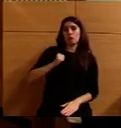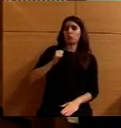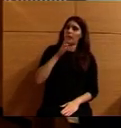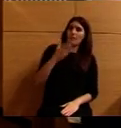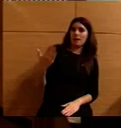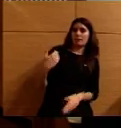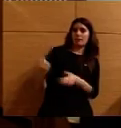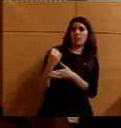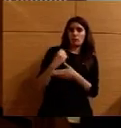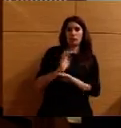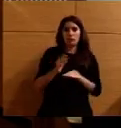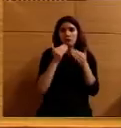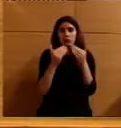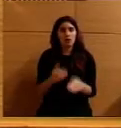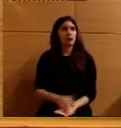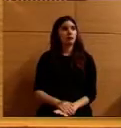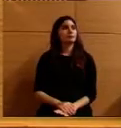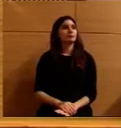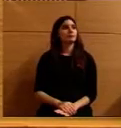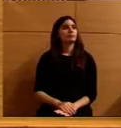acción. Muchas gracias.